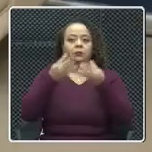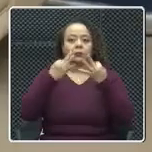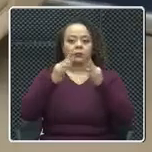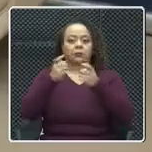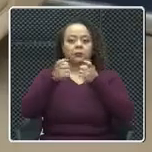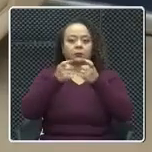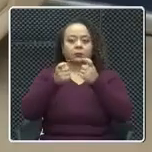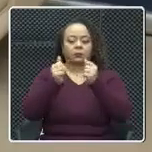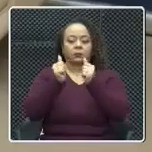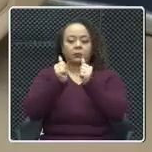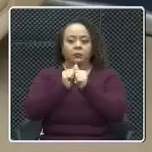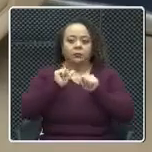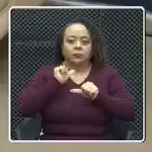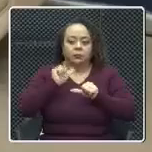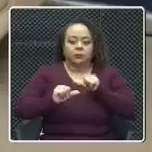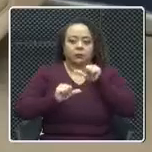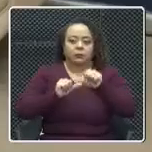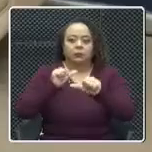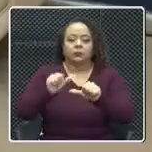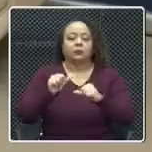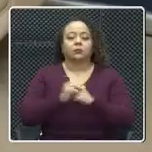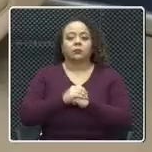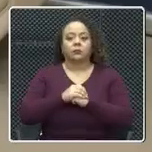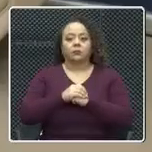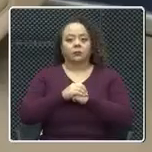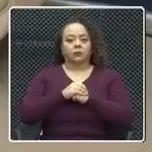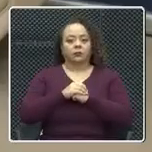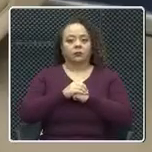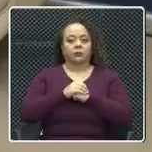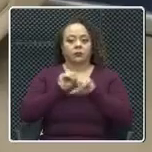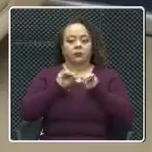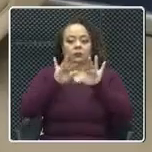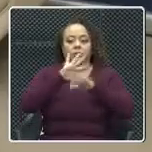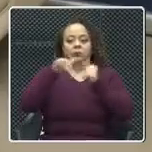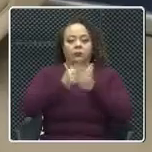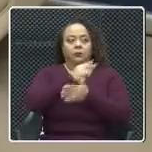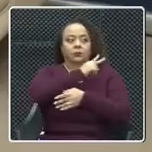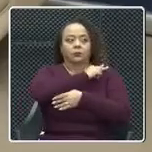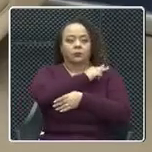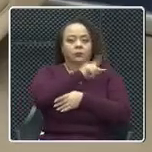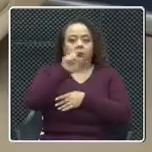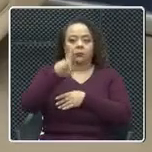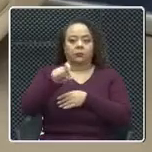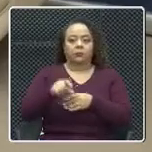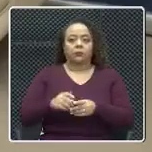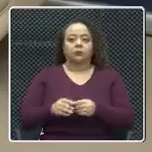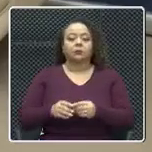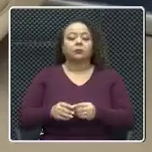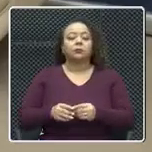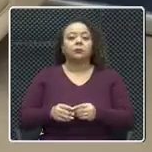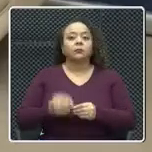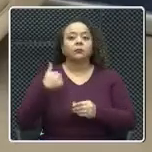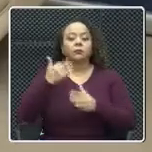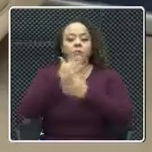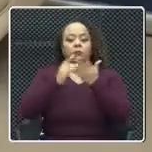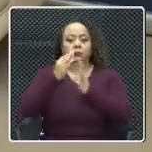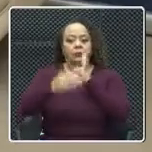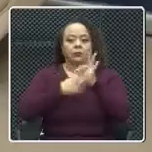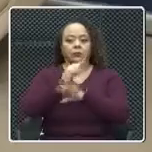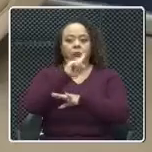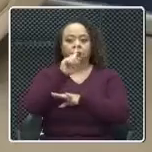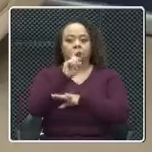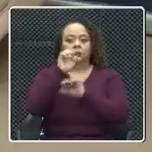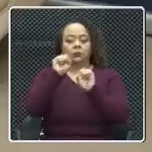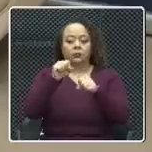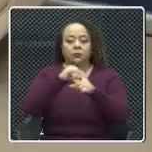gestionar con el mayor esfuerzo de llegar a todos los patronos pues que nos necesitan o tienen algún tipo de consulta o